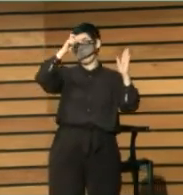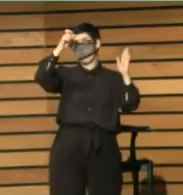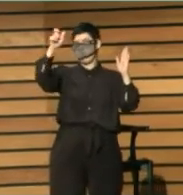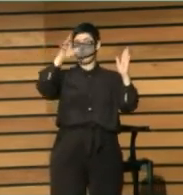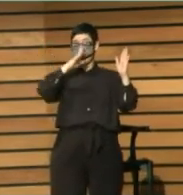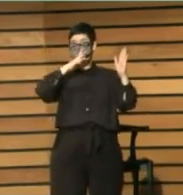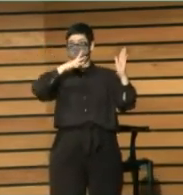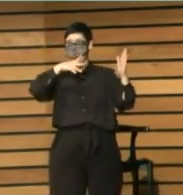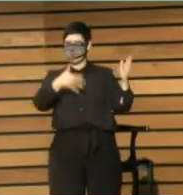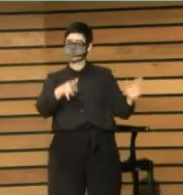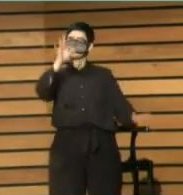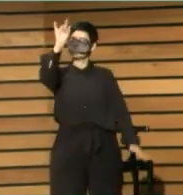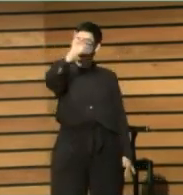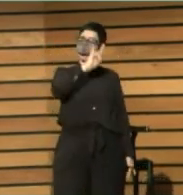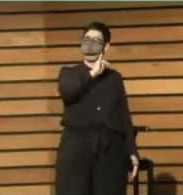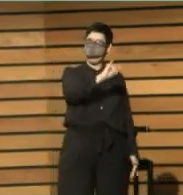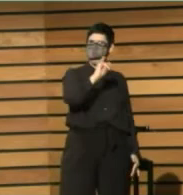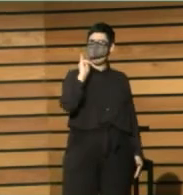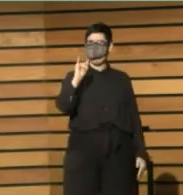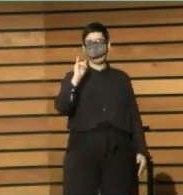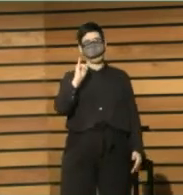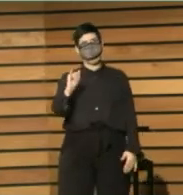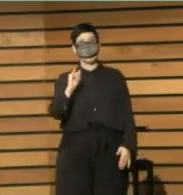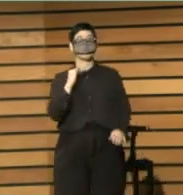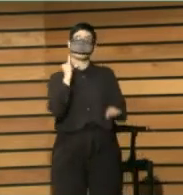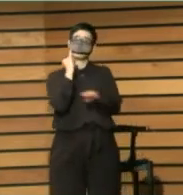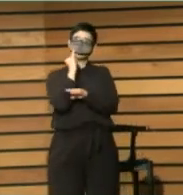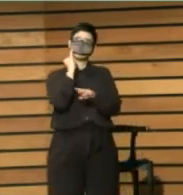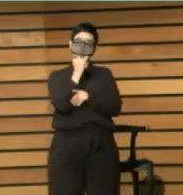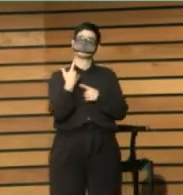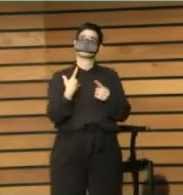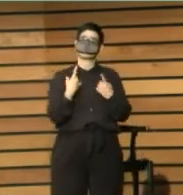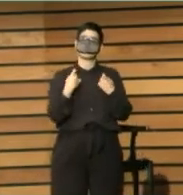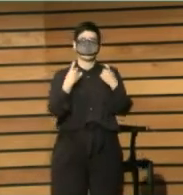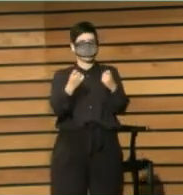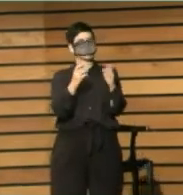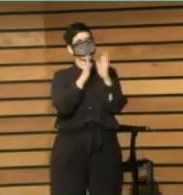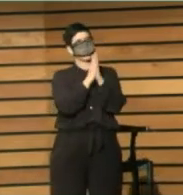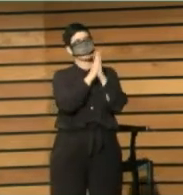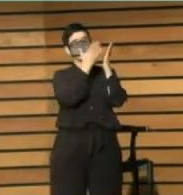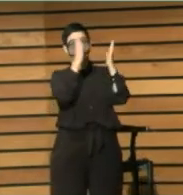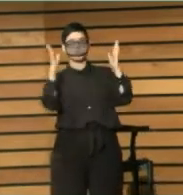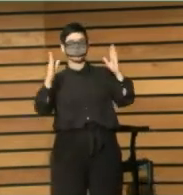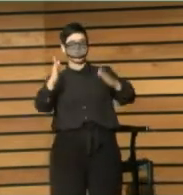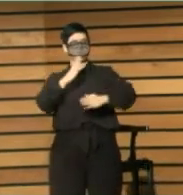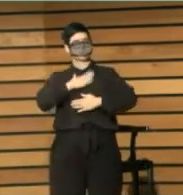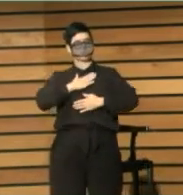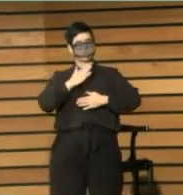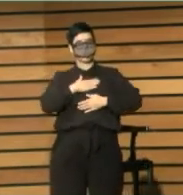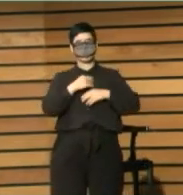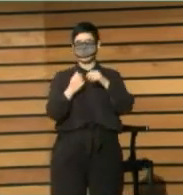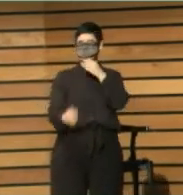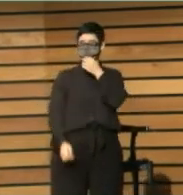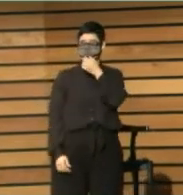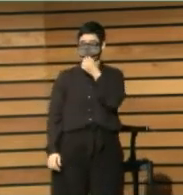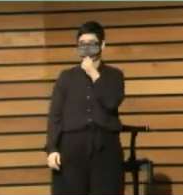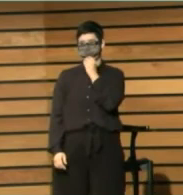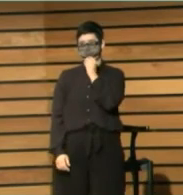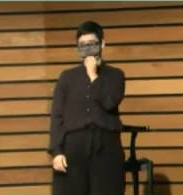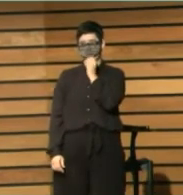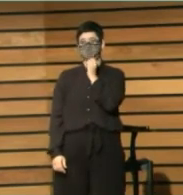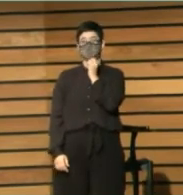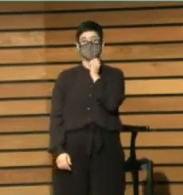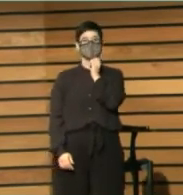ahora sí tiene una biblioteca, pero el instituto se merece la suya. Bueno, pues venía yo